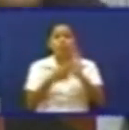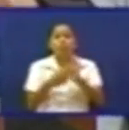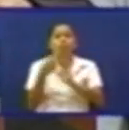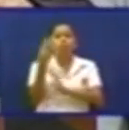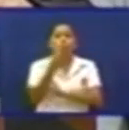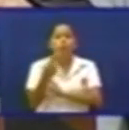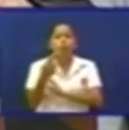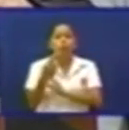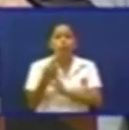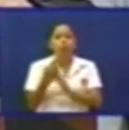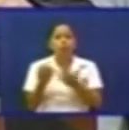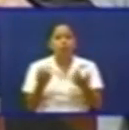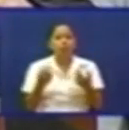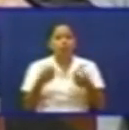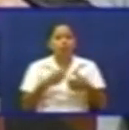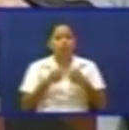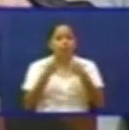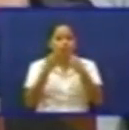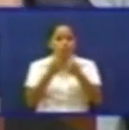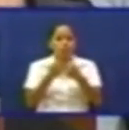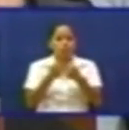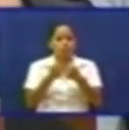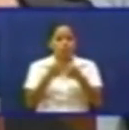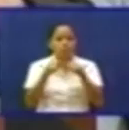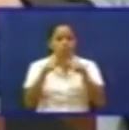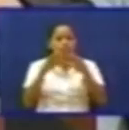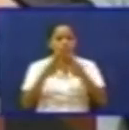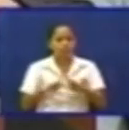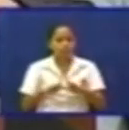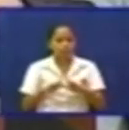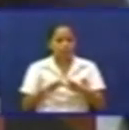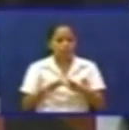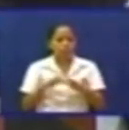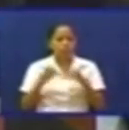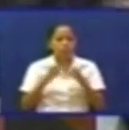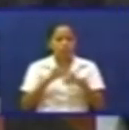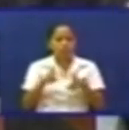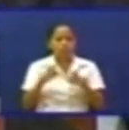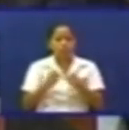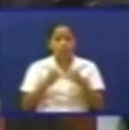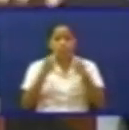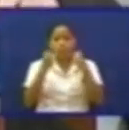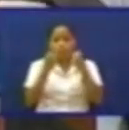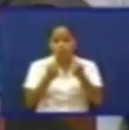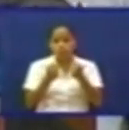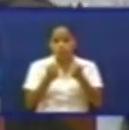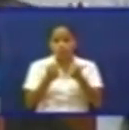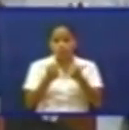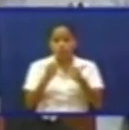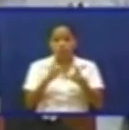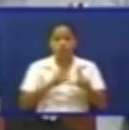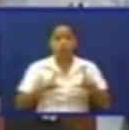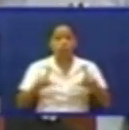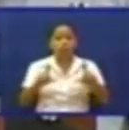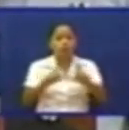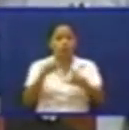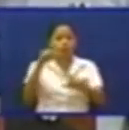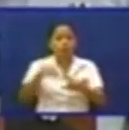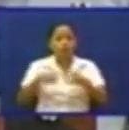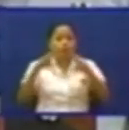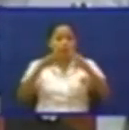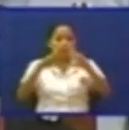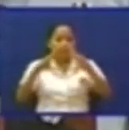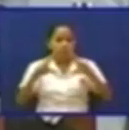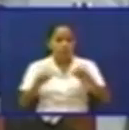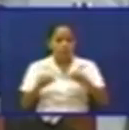de la fuerza, del establecimiento y desplazamiento de esas fuerzas en territorio nicaragüense,